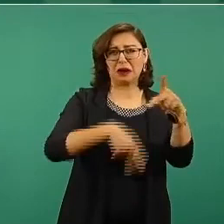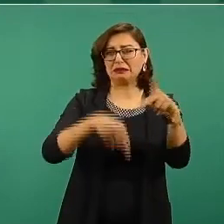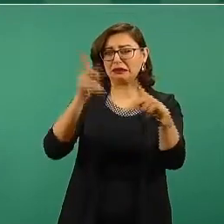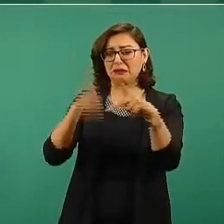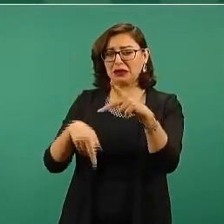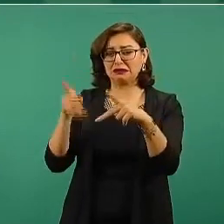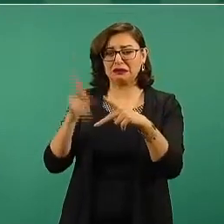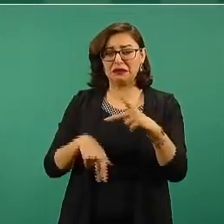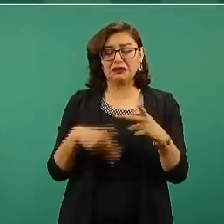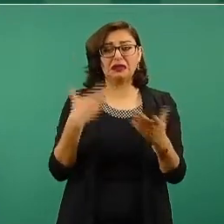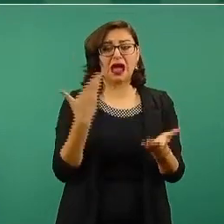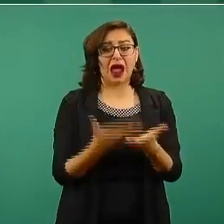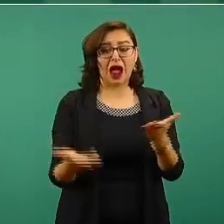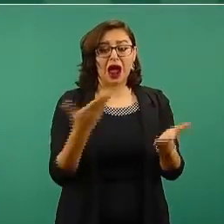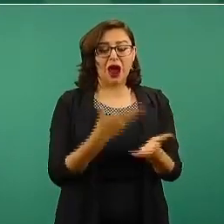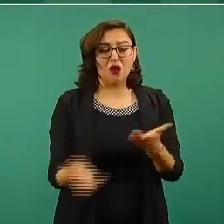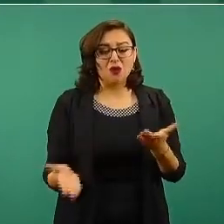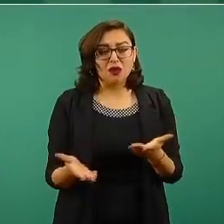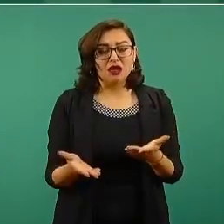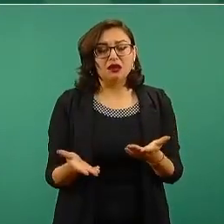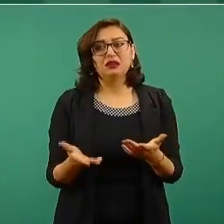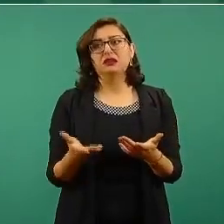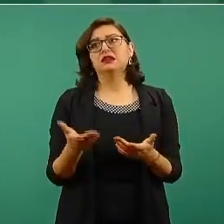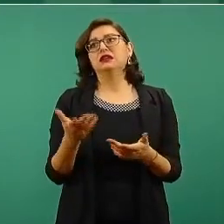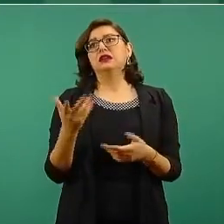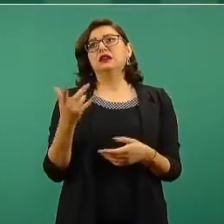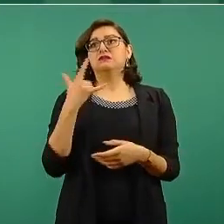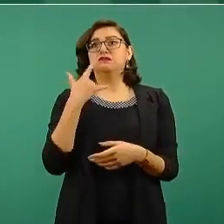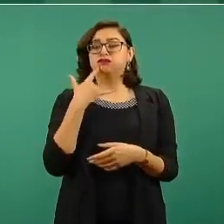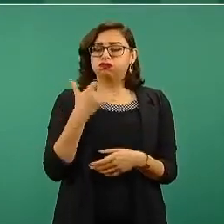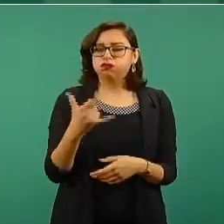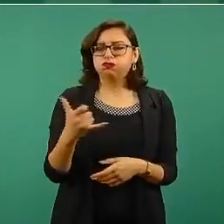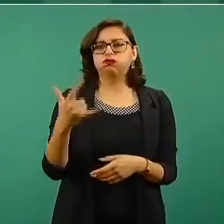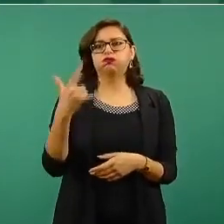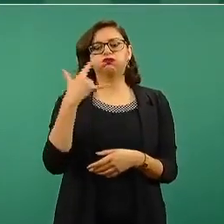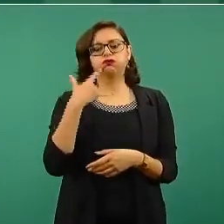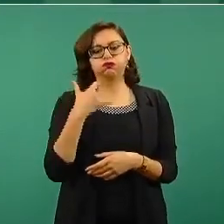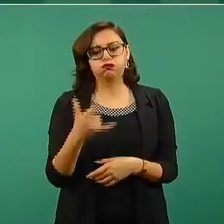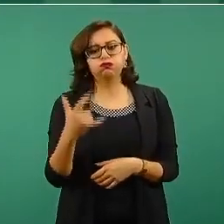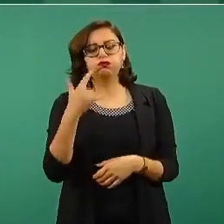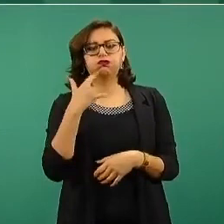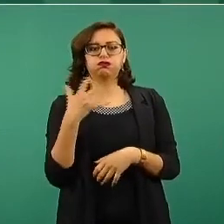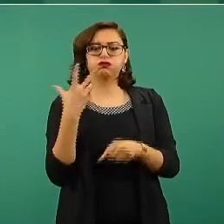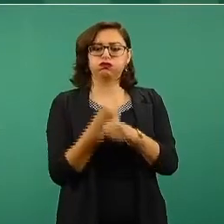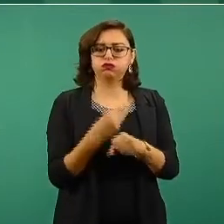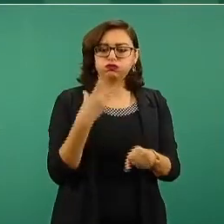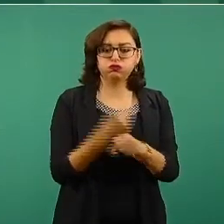Estamos ahora apenas recuperando un hospital que dejaron